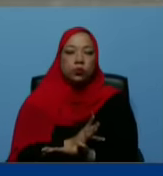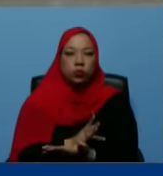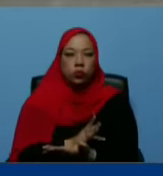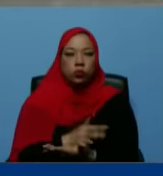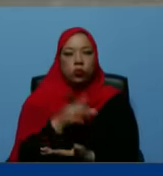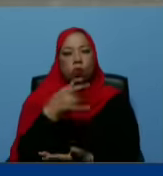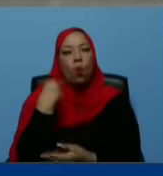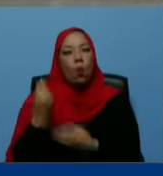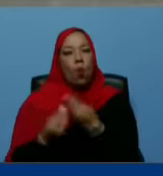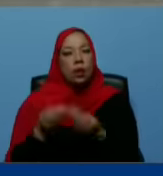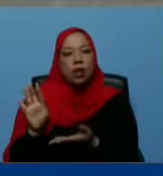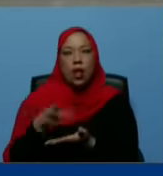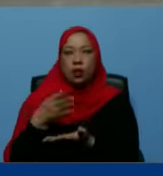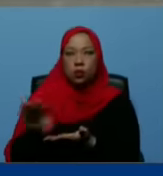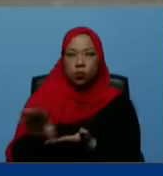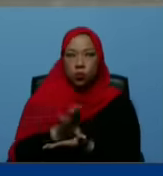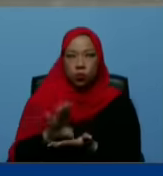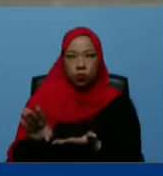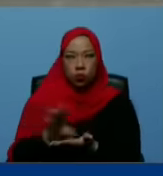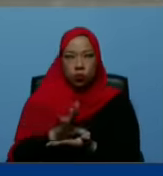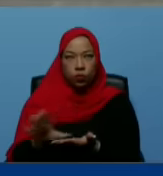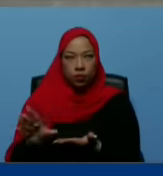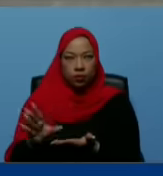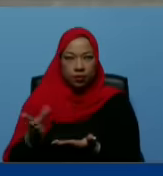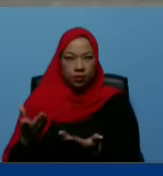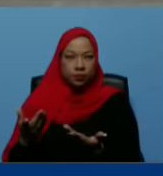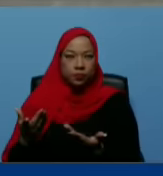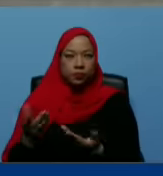es que dice la canción, Silita? No tome...